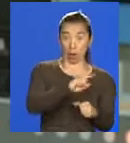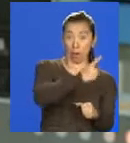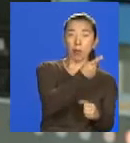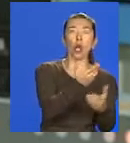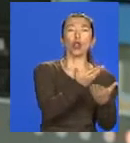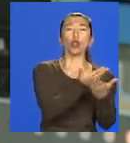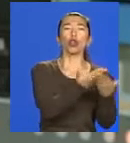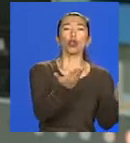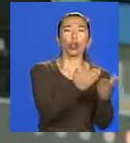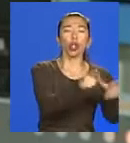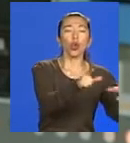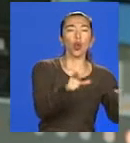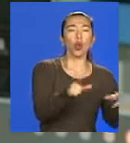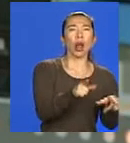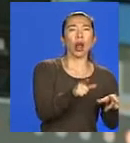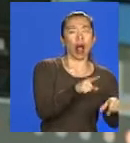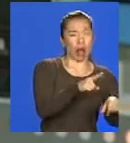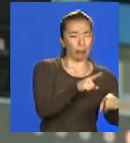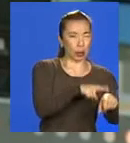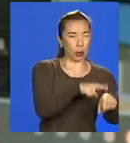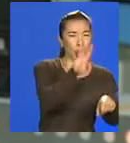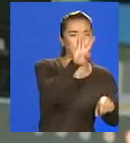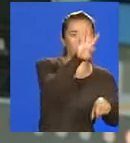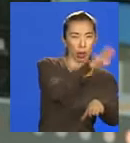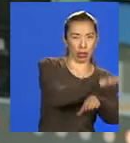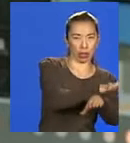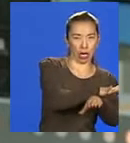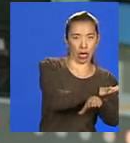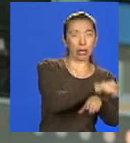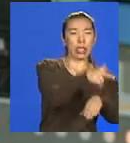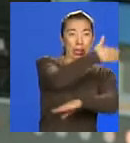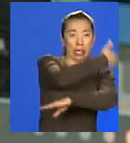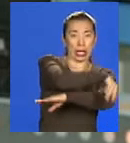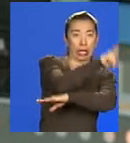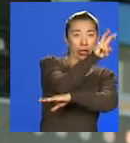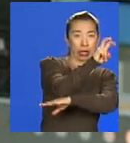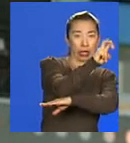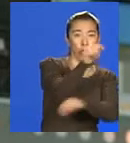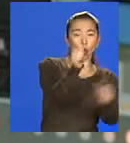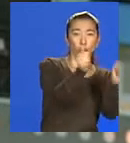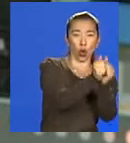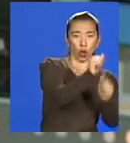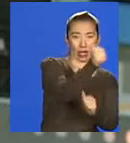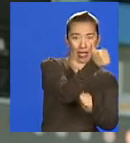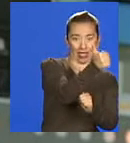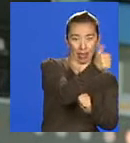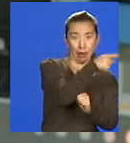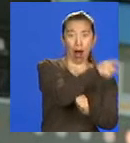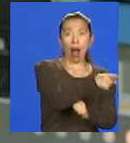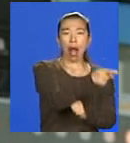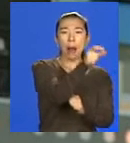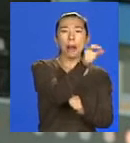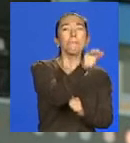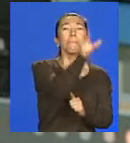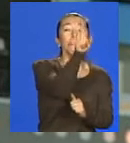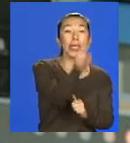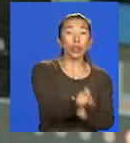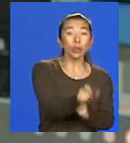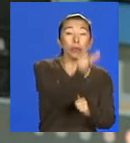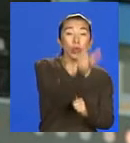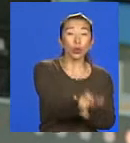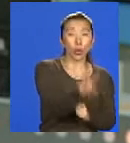ellos sucedió aproximadamente a las 4 de la tarde a la altura de la calle 72 con carrera décima, en donde el resultado fueron 9